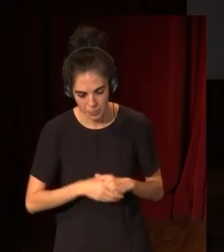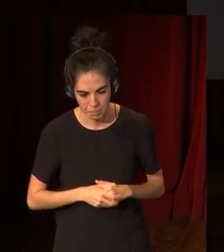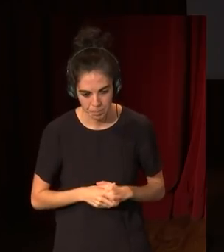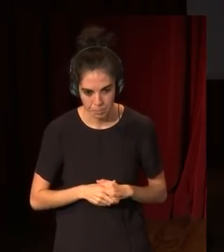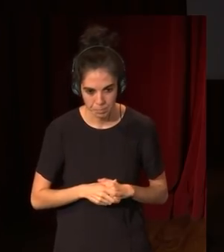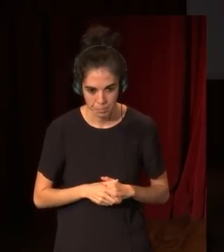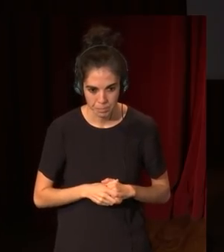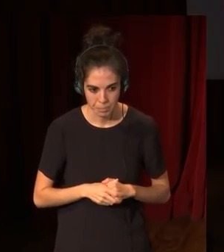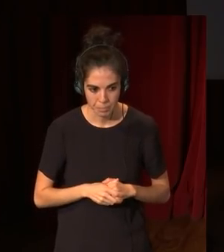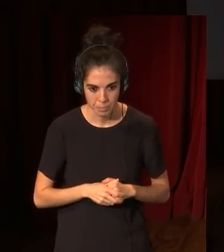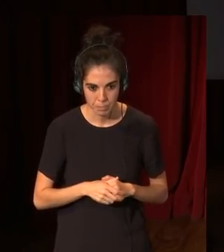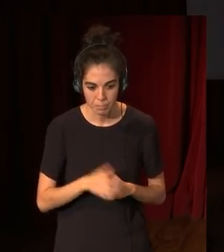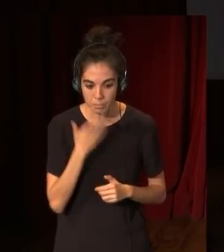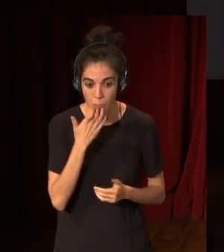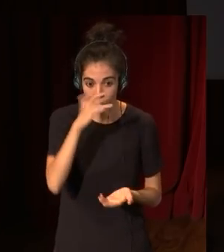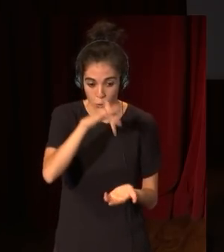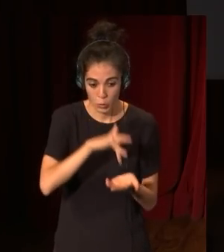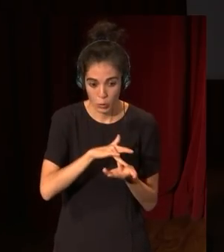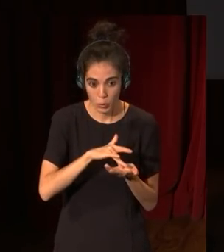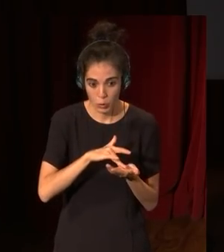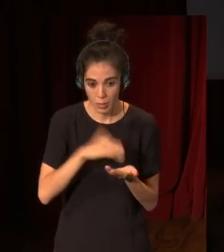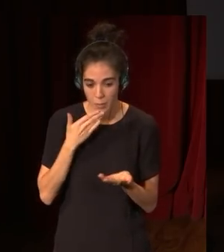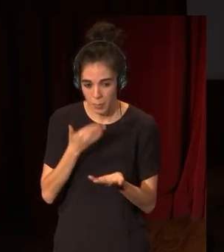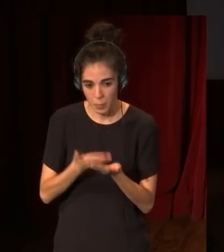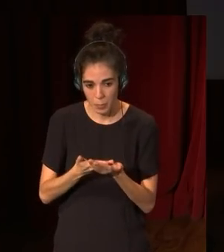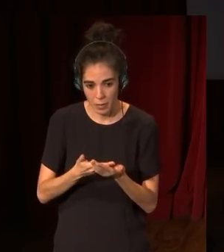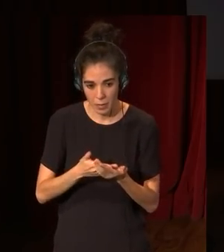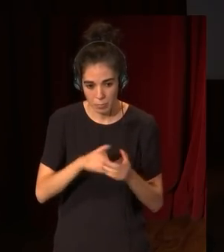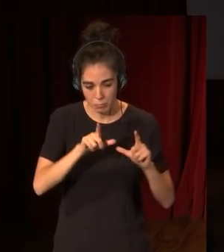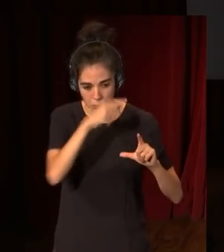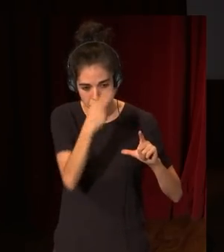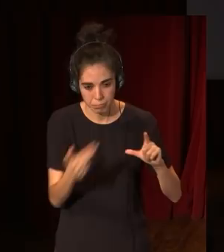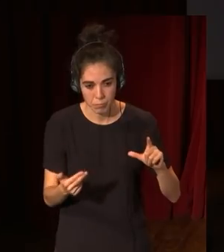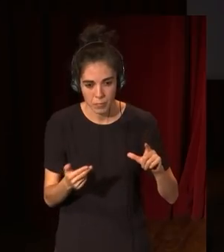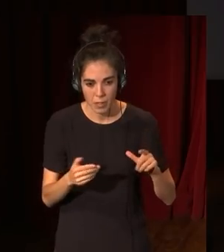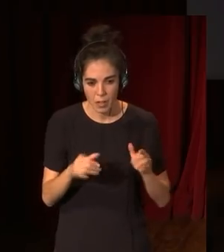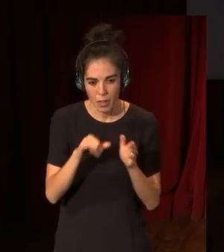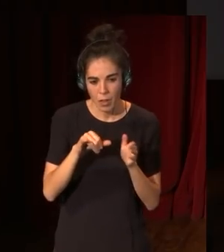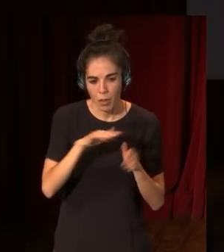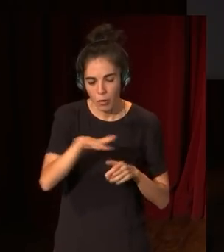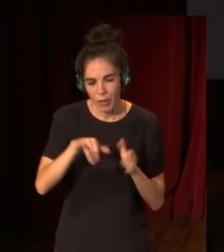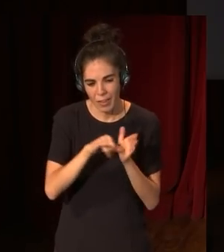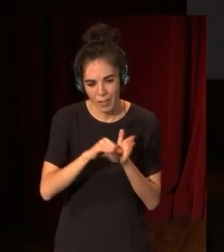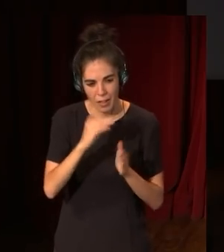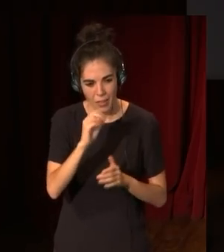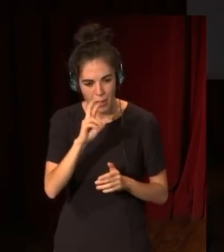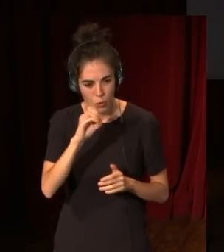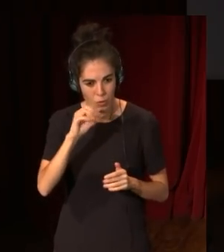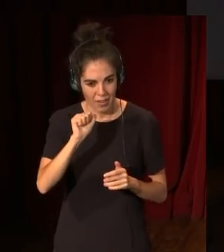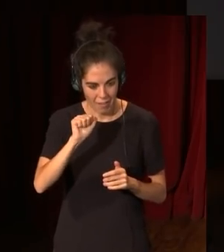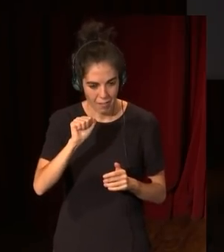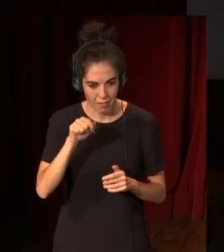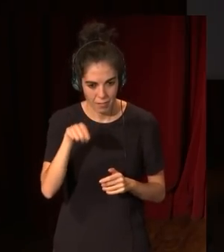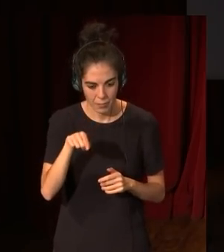en cuando se encargó un retablo para una localidad próxima a daroca la localidad de romanos en 1500 unos se